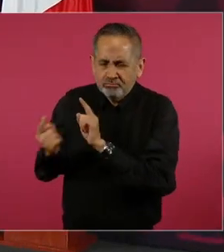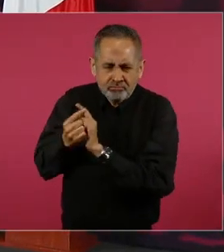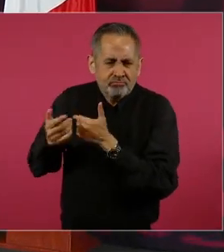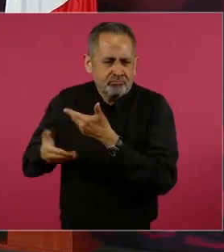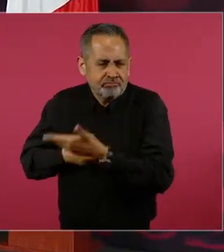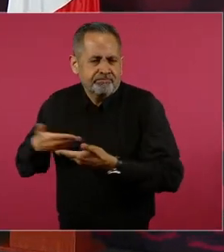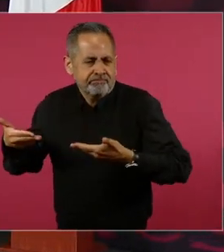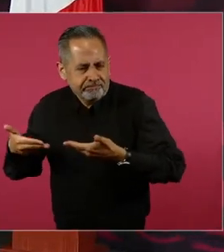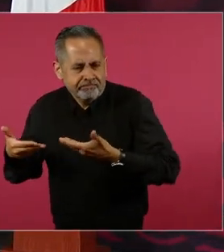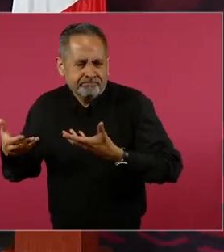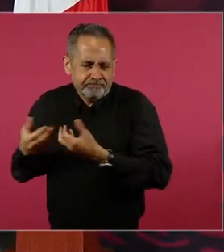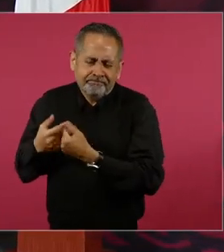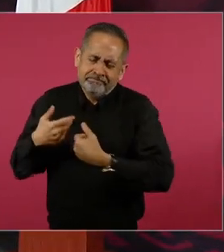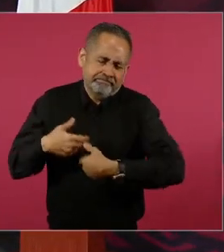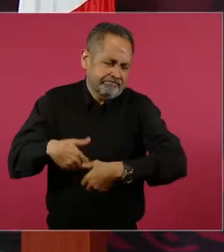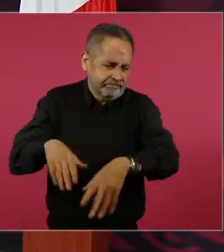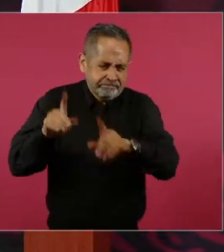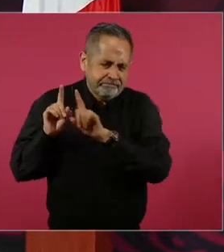solo